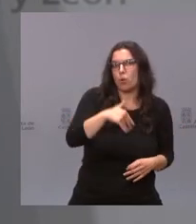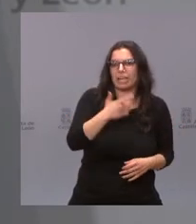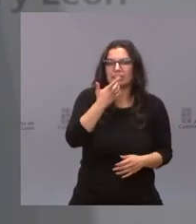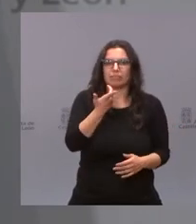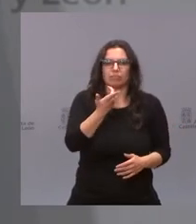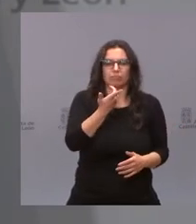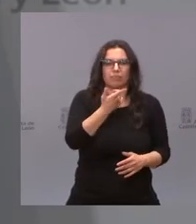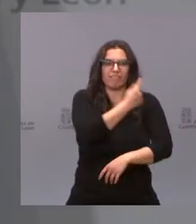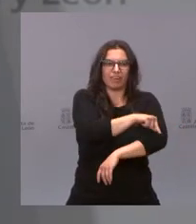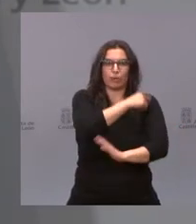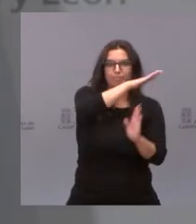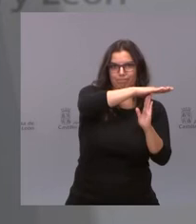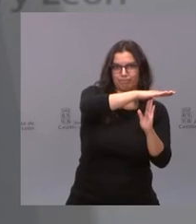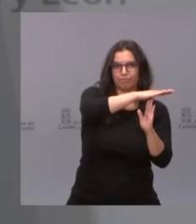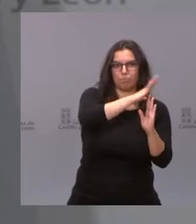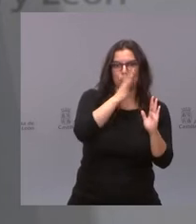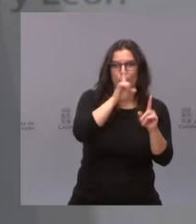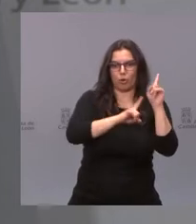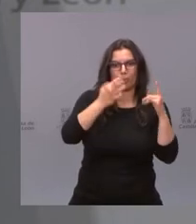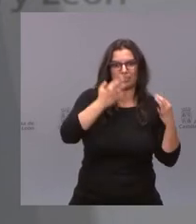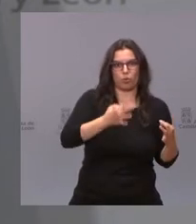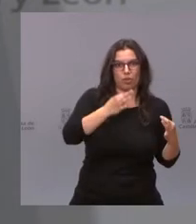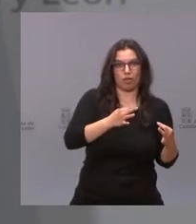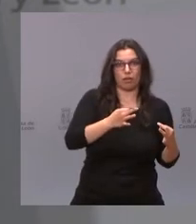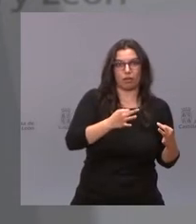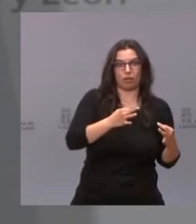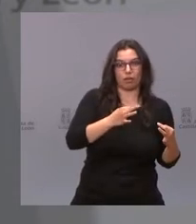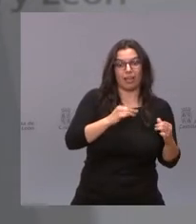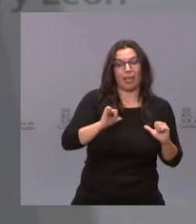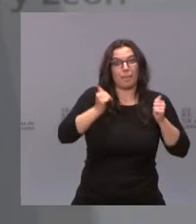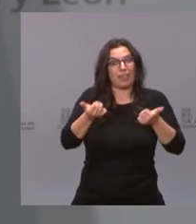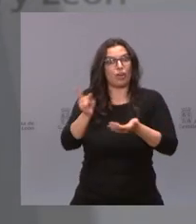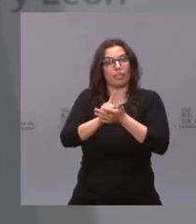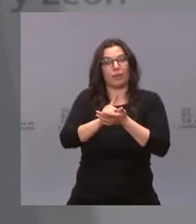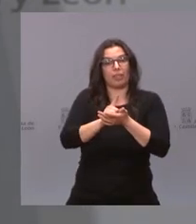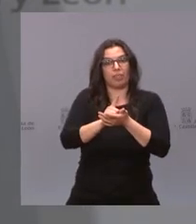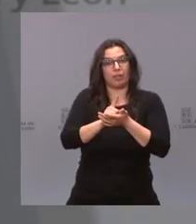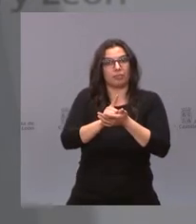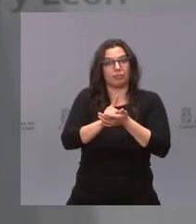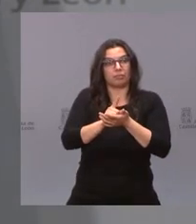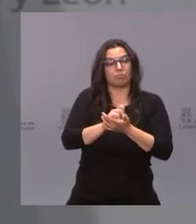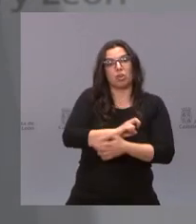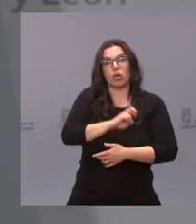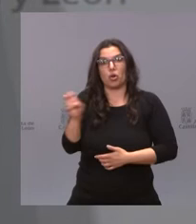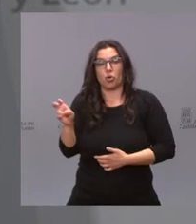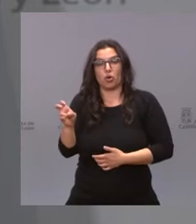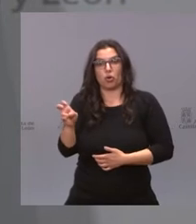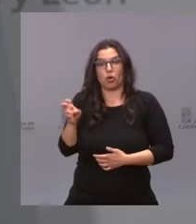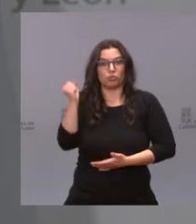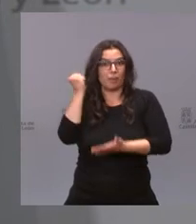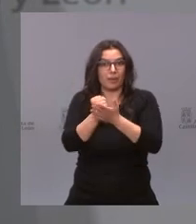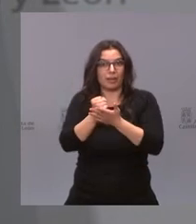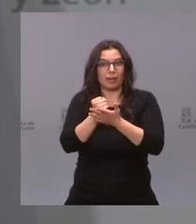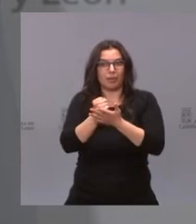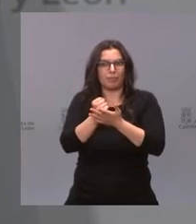paralizas una campaña de vacunación por un problema de seguridad, la reanudes con otro fármaco sin haber